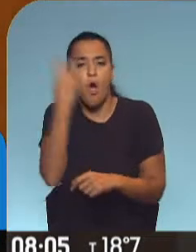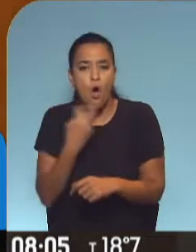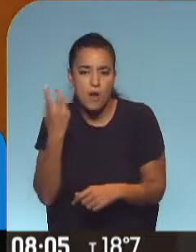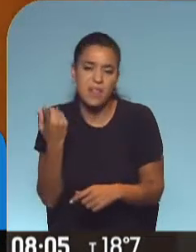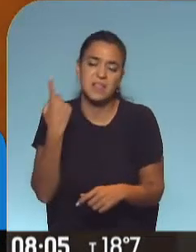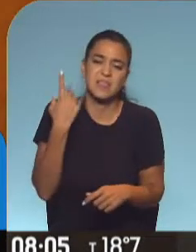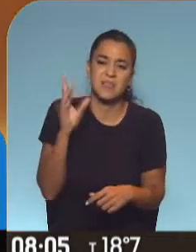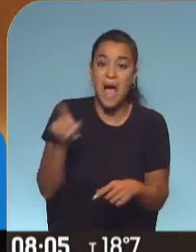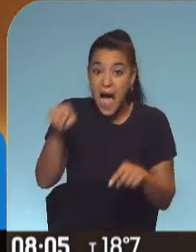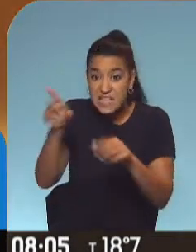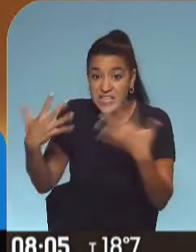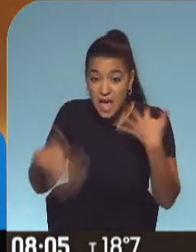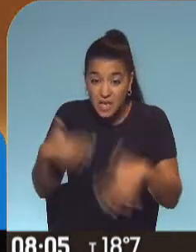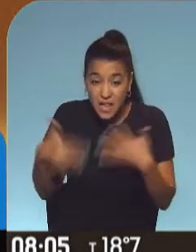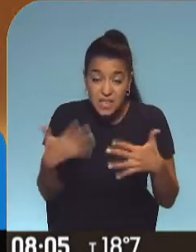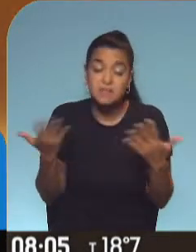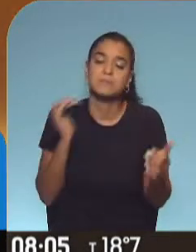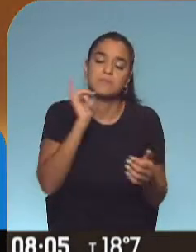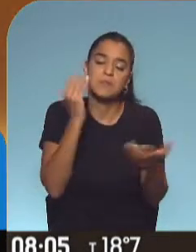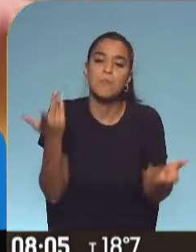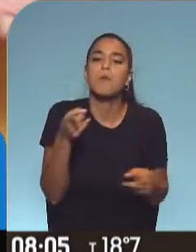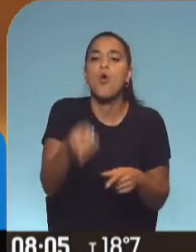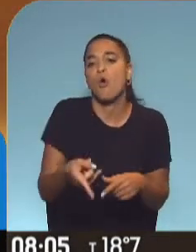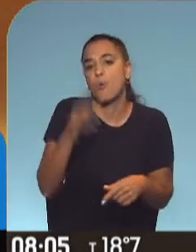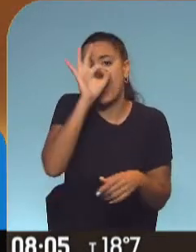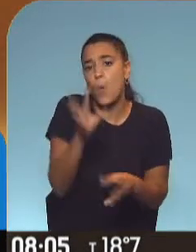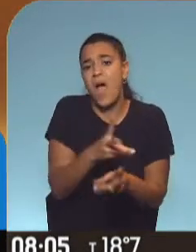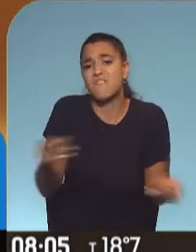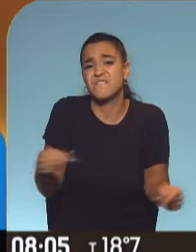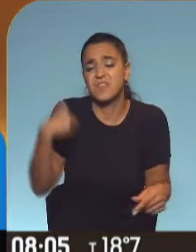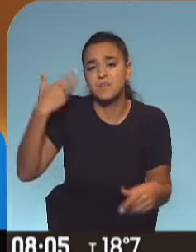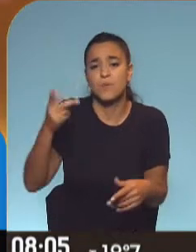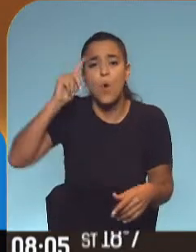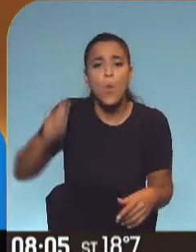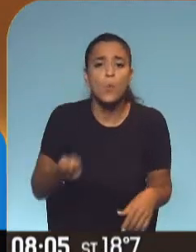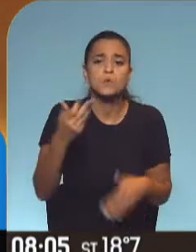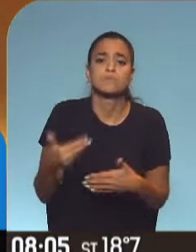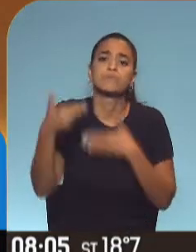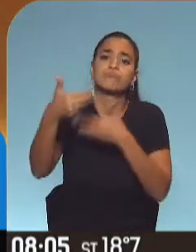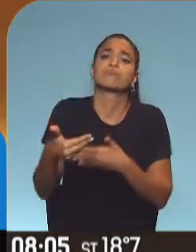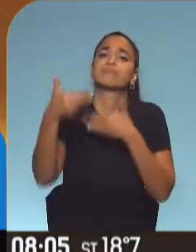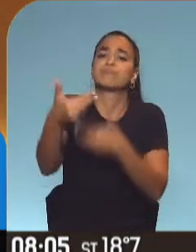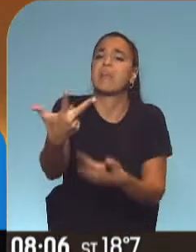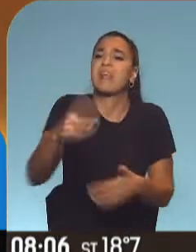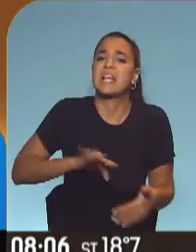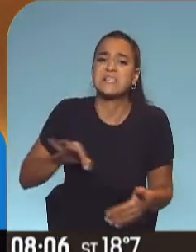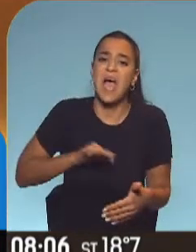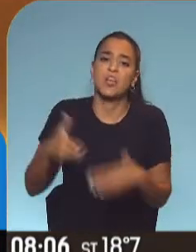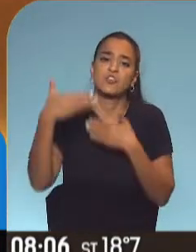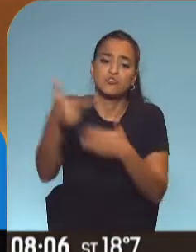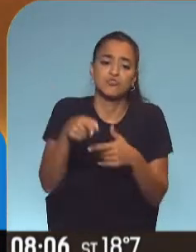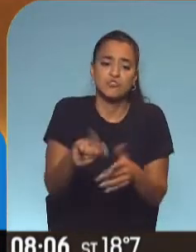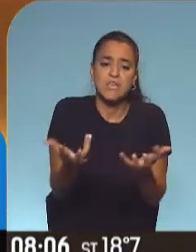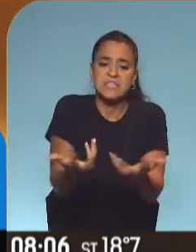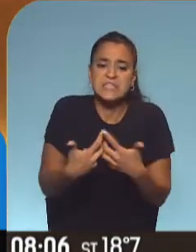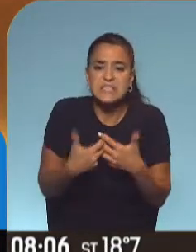las causas. Absolutamente. Entonces las causas no terminan nunca, los juicios duran 3 años, si es que se hacen. Entonces es un